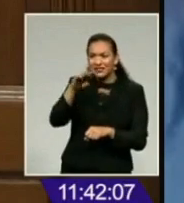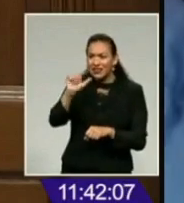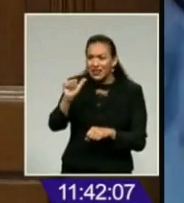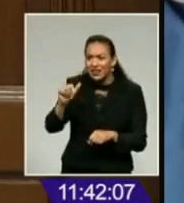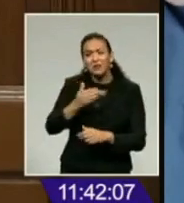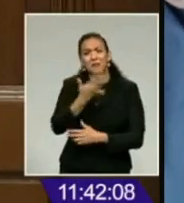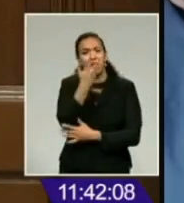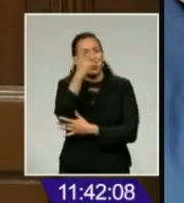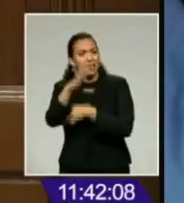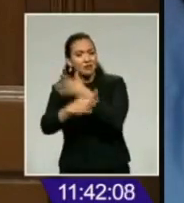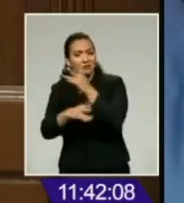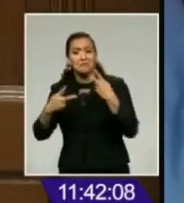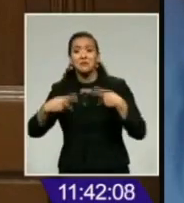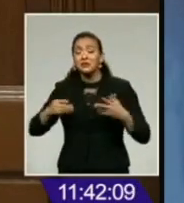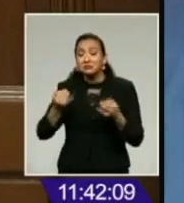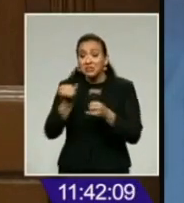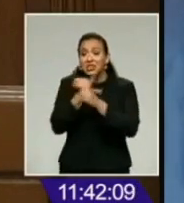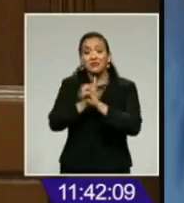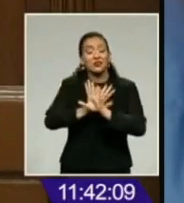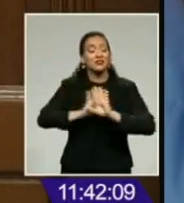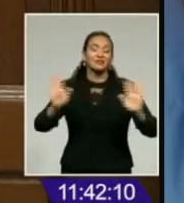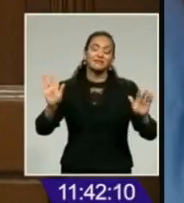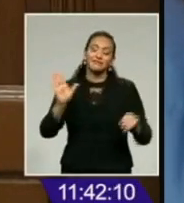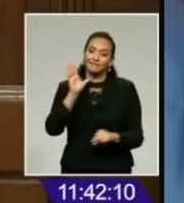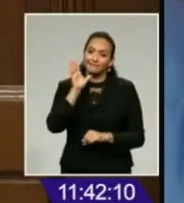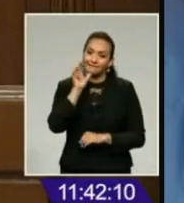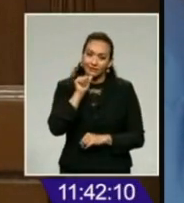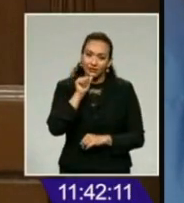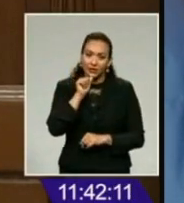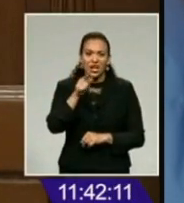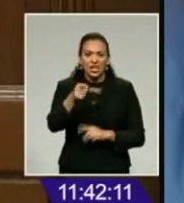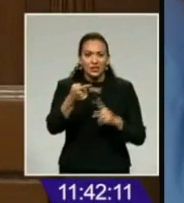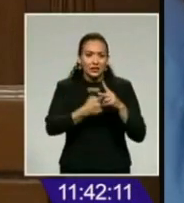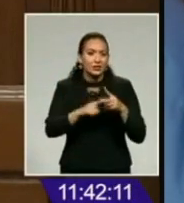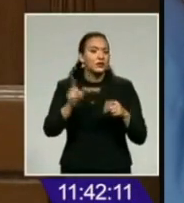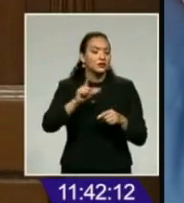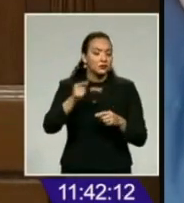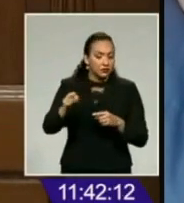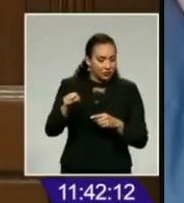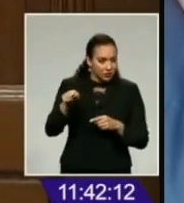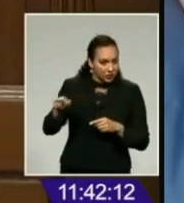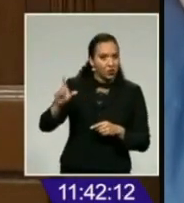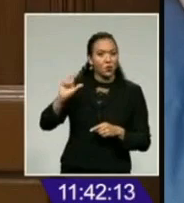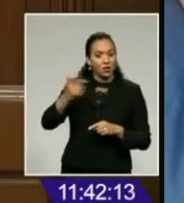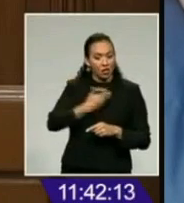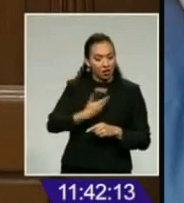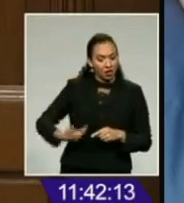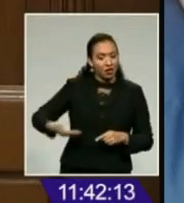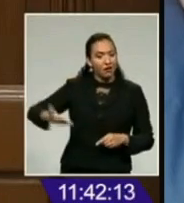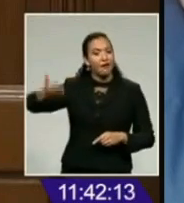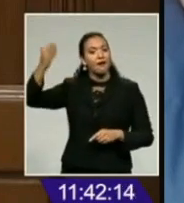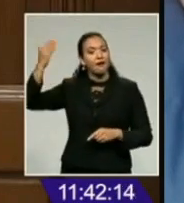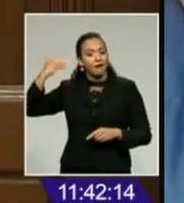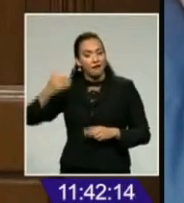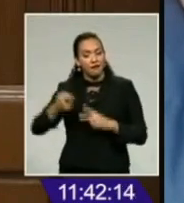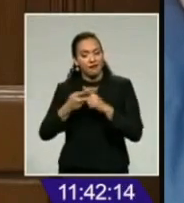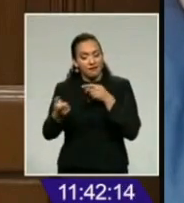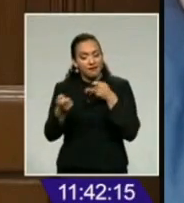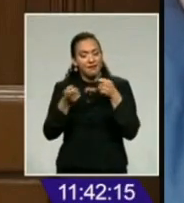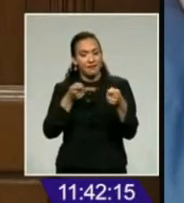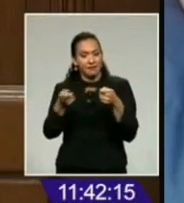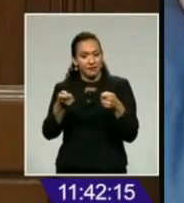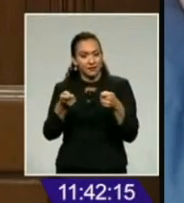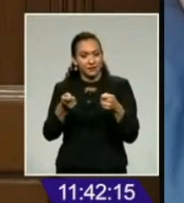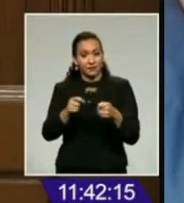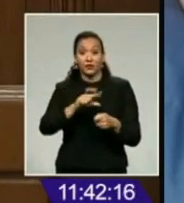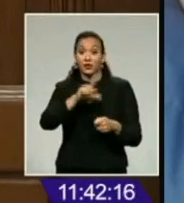recordar que el mismo día que la mayoría en el Pleno de la Corte votó por la